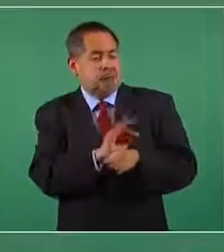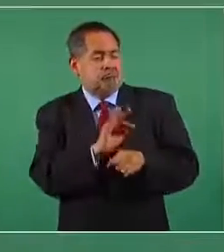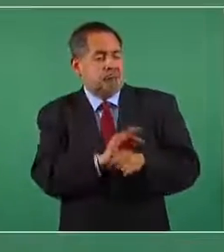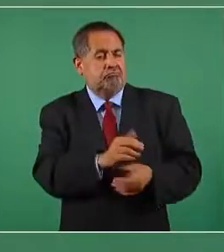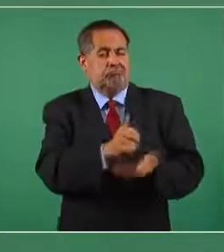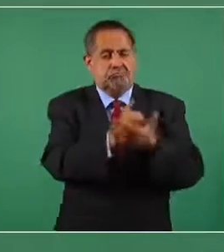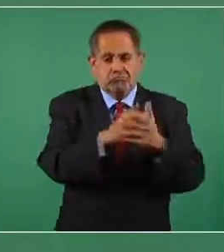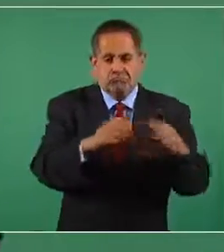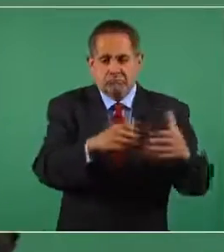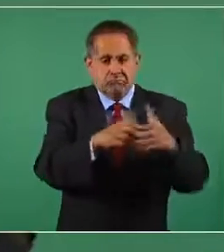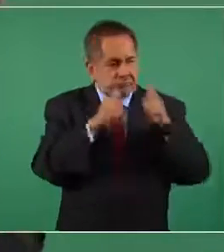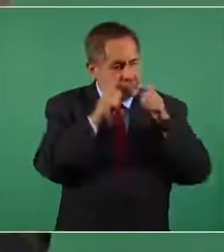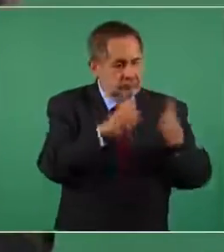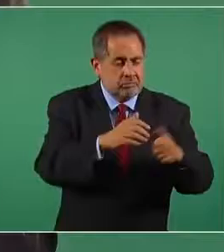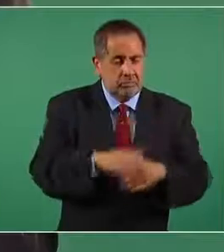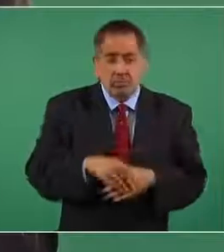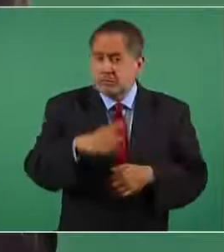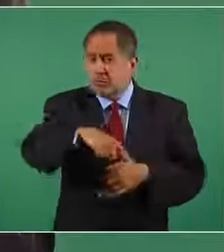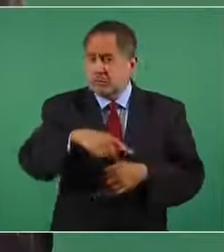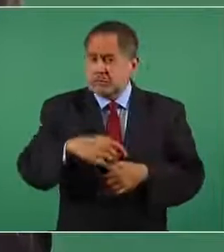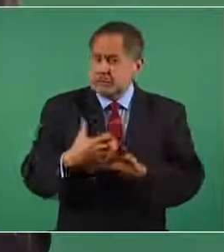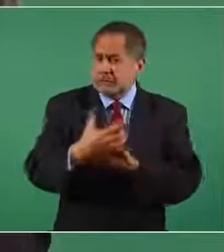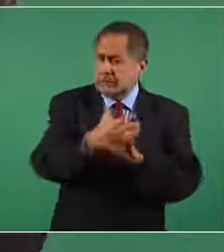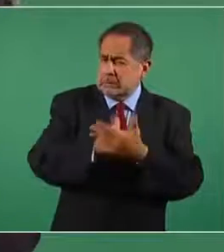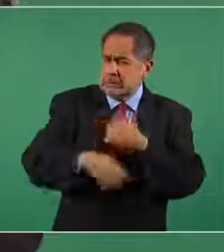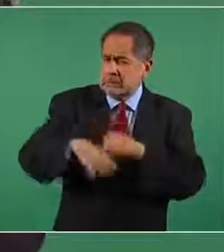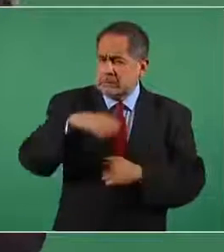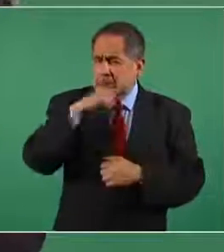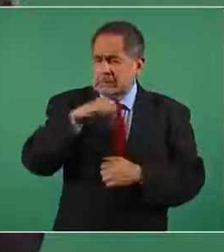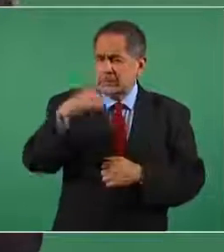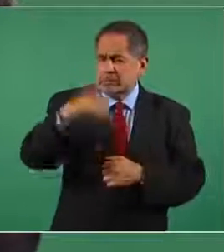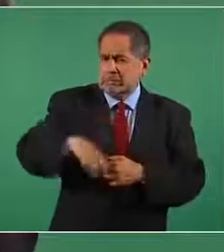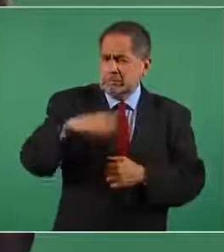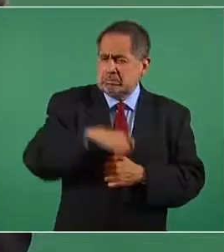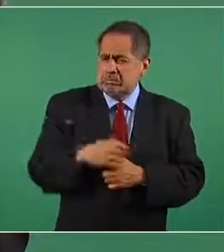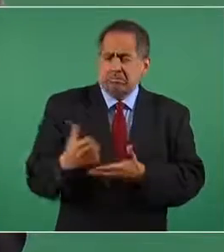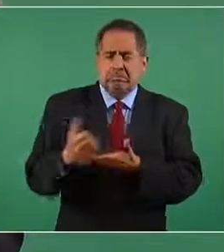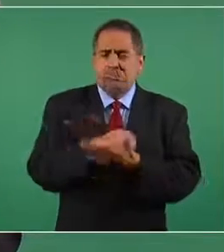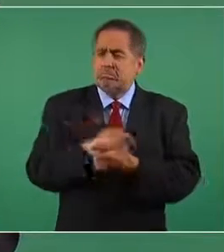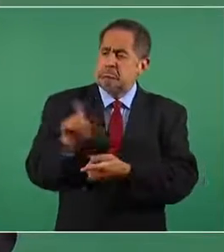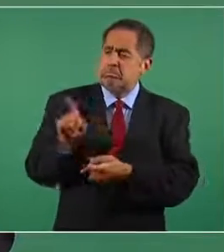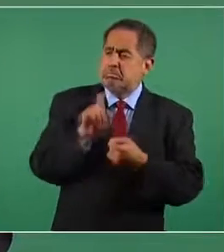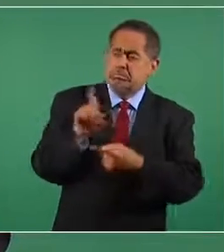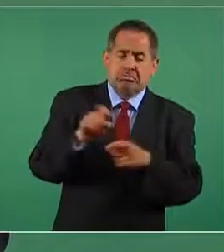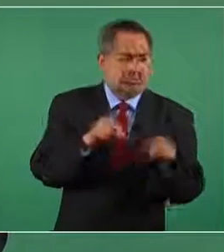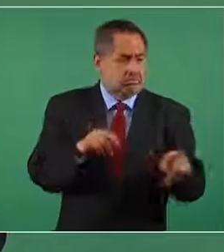de despachos que cobran muchísimo dinero